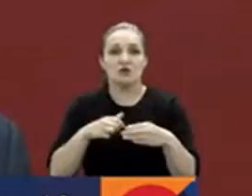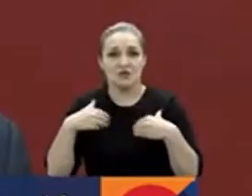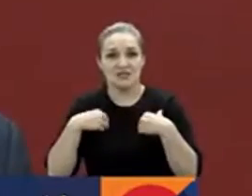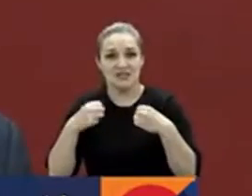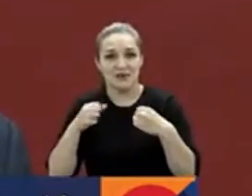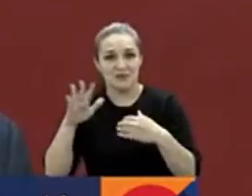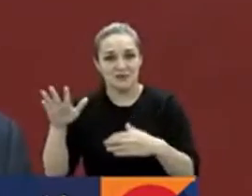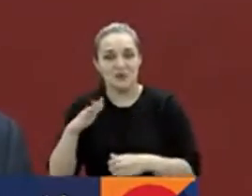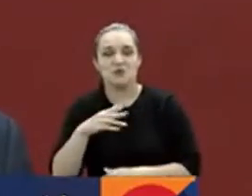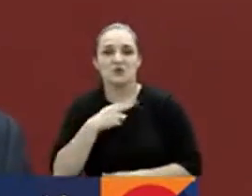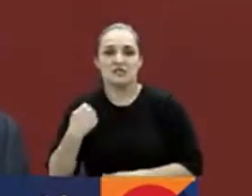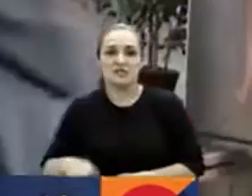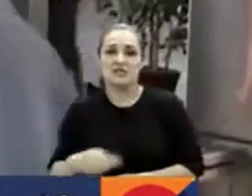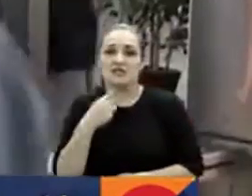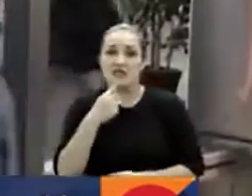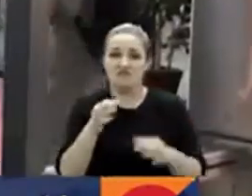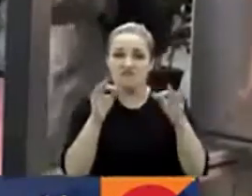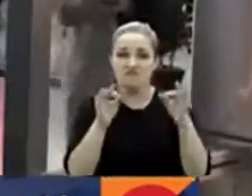de